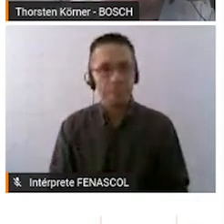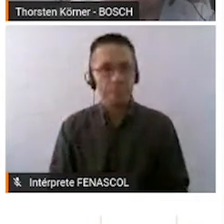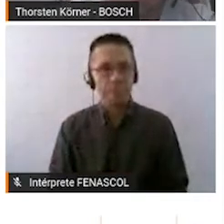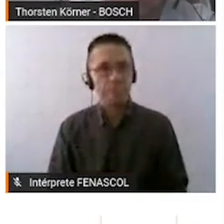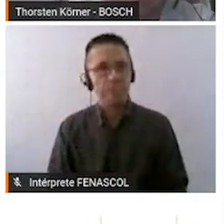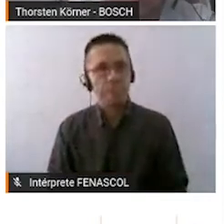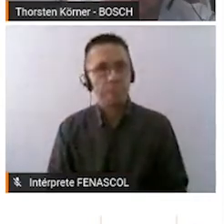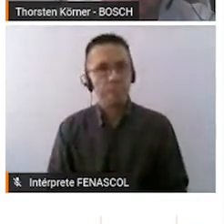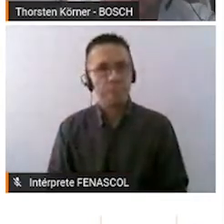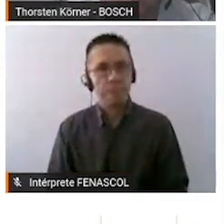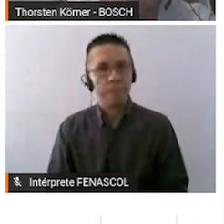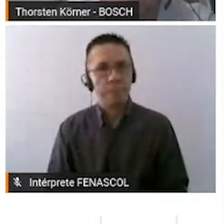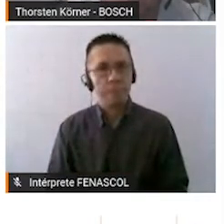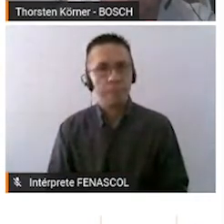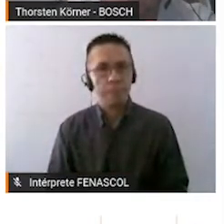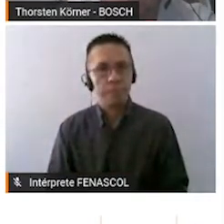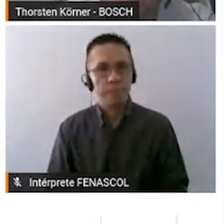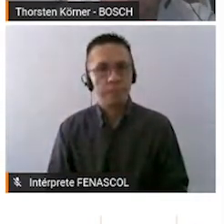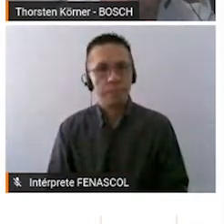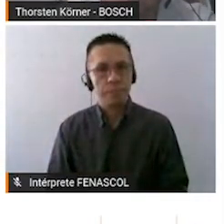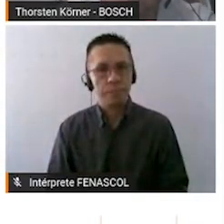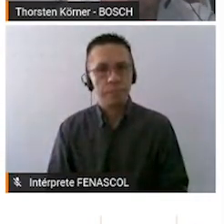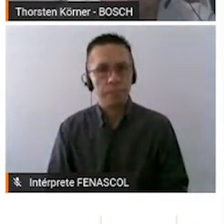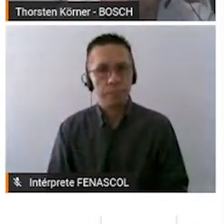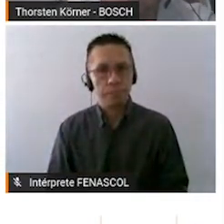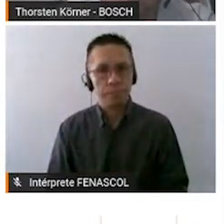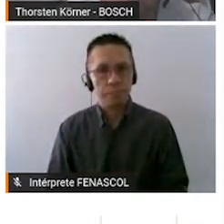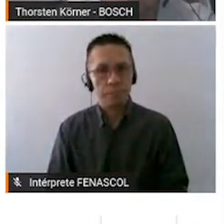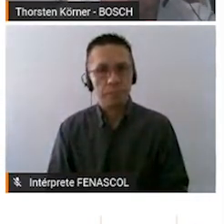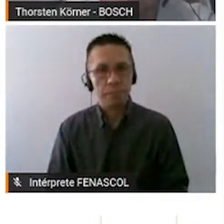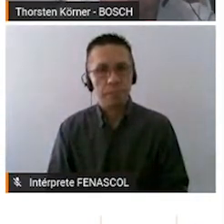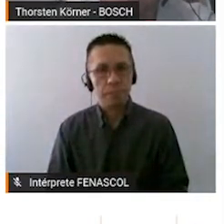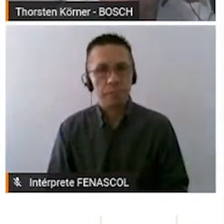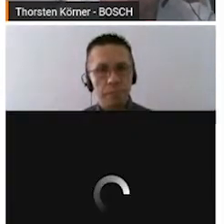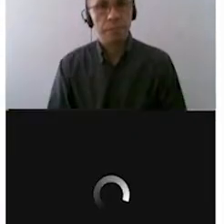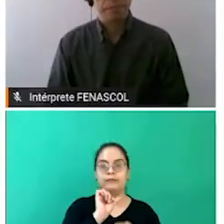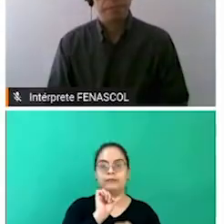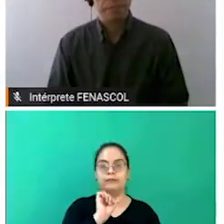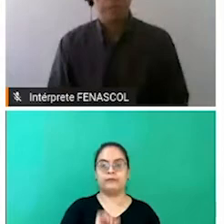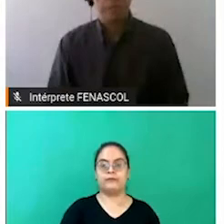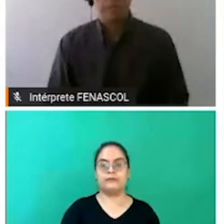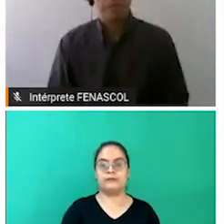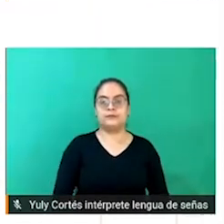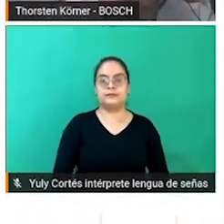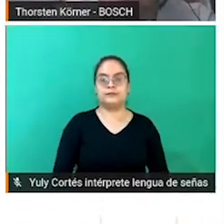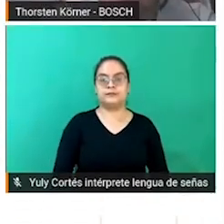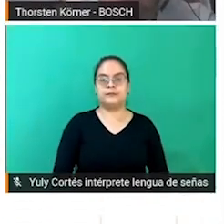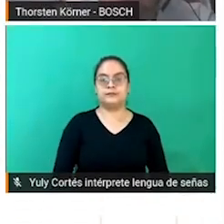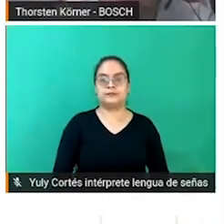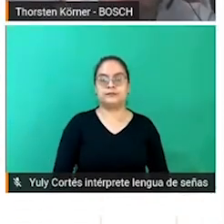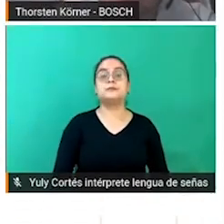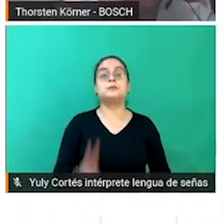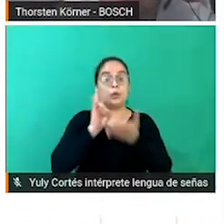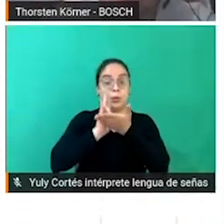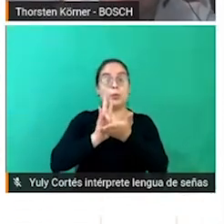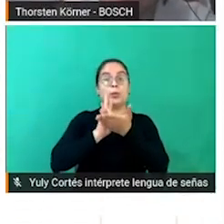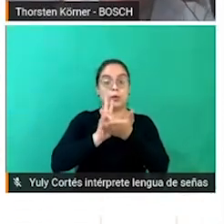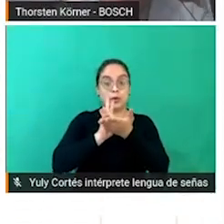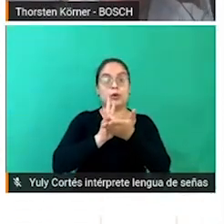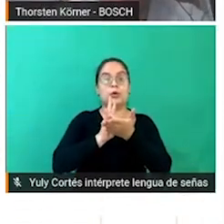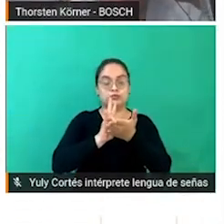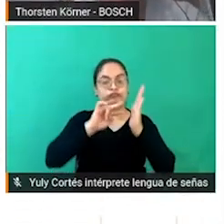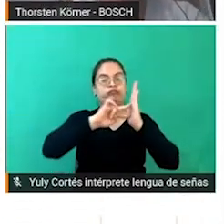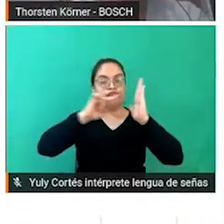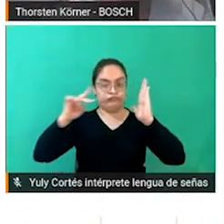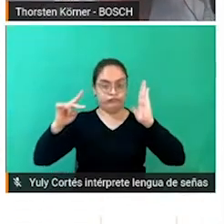gemelo digital, ¿no? Muchos hablamos del gemelo digital, pero no sabemos exactamente qué cosa es. El